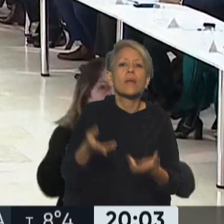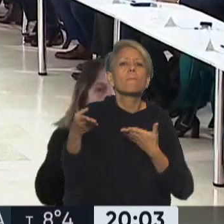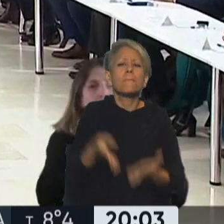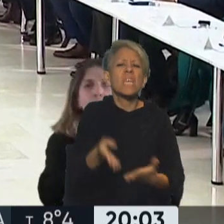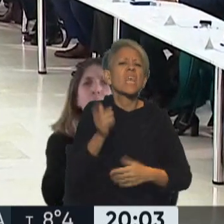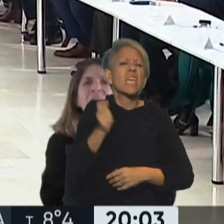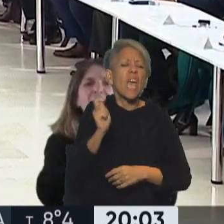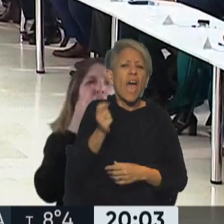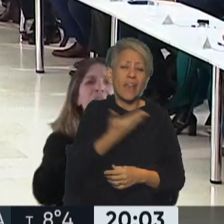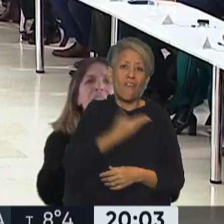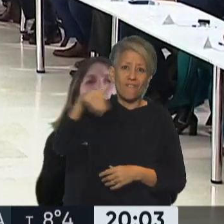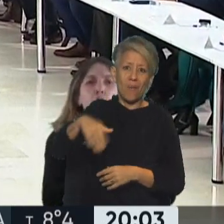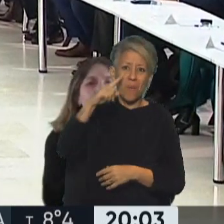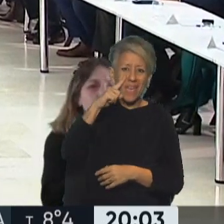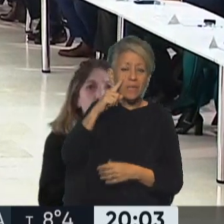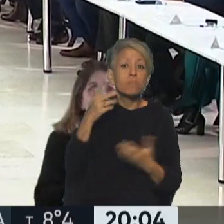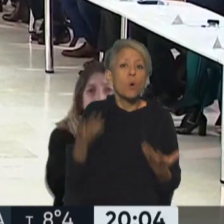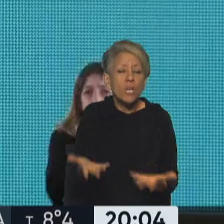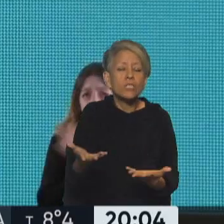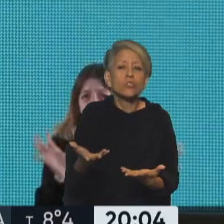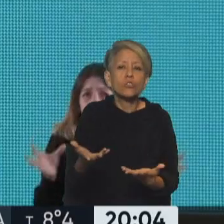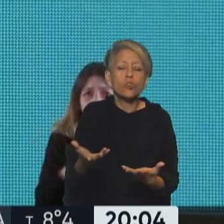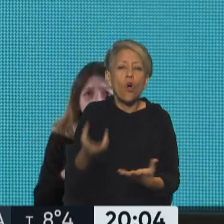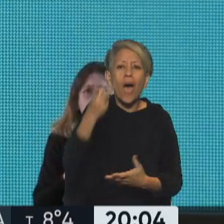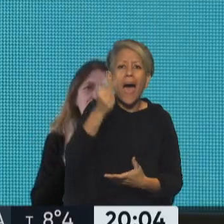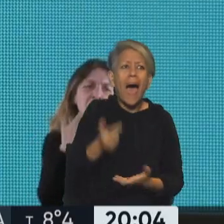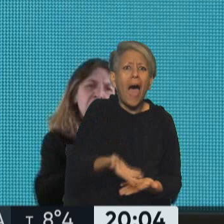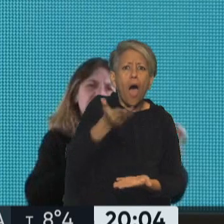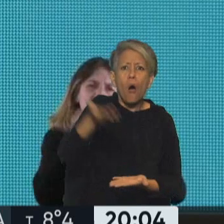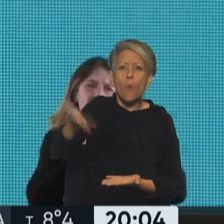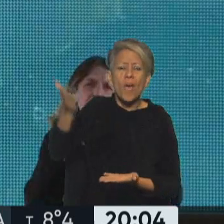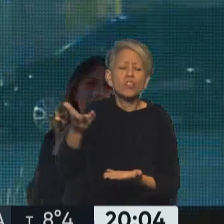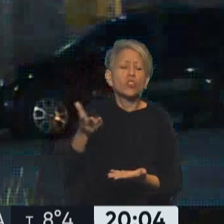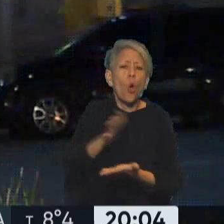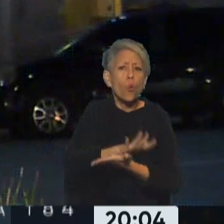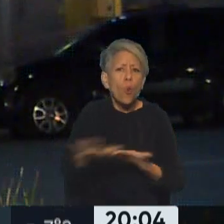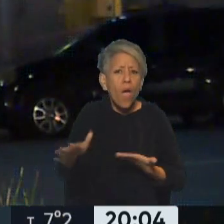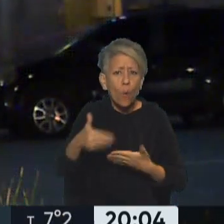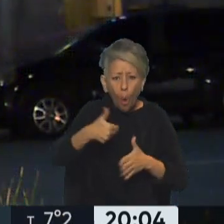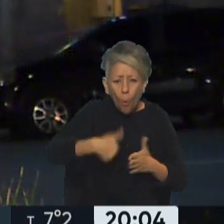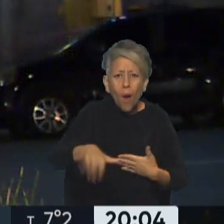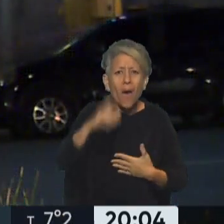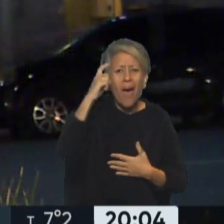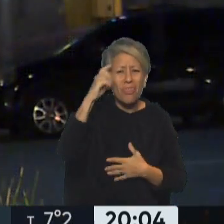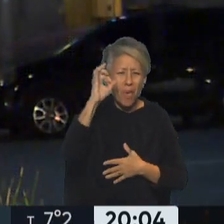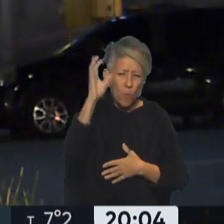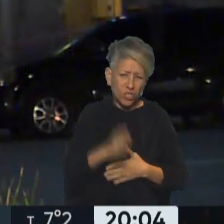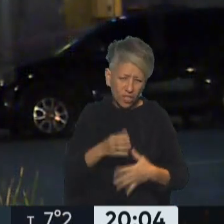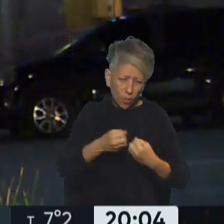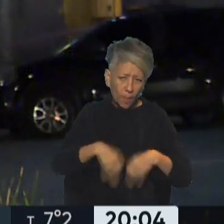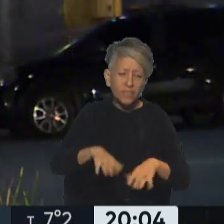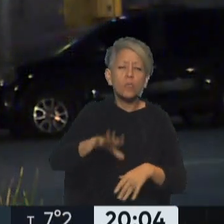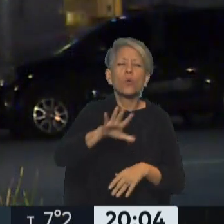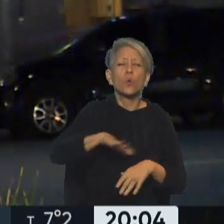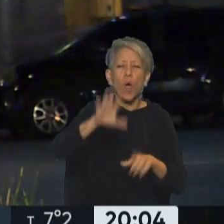Monetario Internacional. Por eso, respecto de los nuevos aumentos que se les aplicarán a ese 10% inicialmente del AMBA con